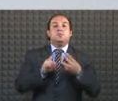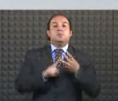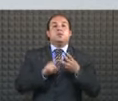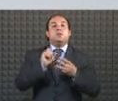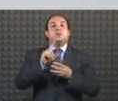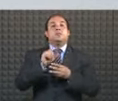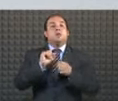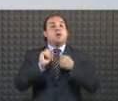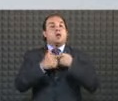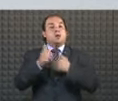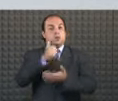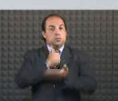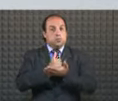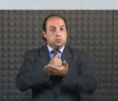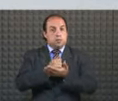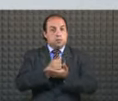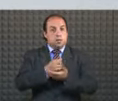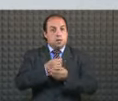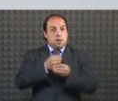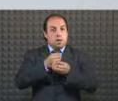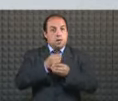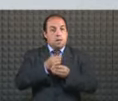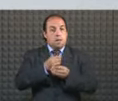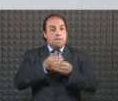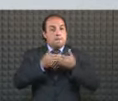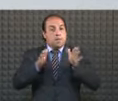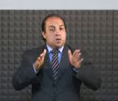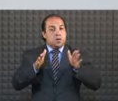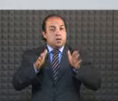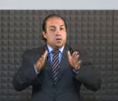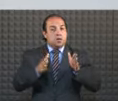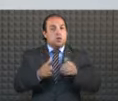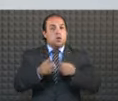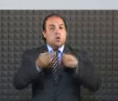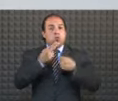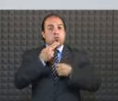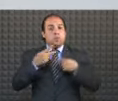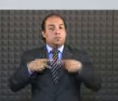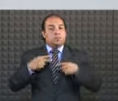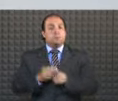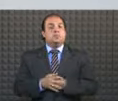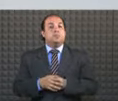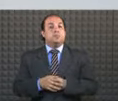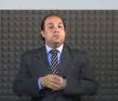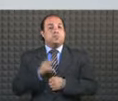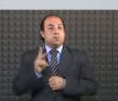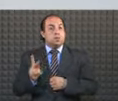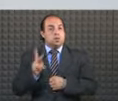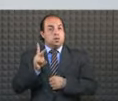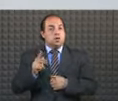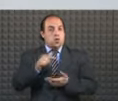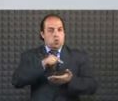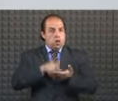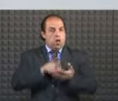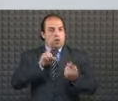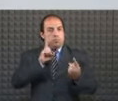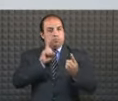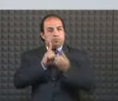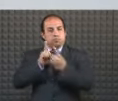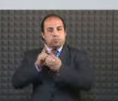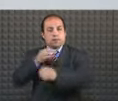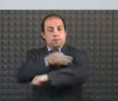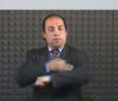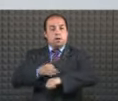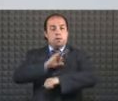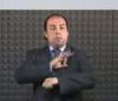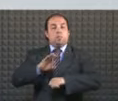que la ciudad ha puesto a disposición de los ciudadanos, que es espacios donde se pueden encontrar las familias, donde pueden